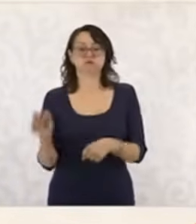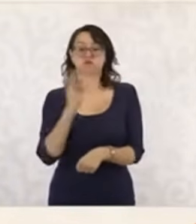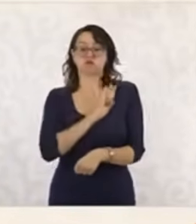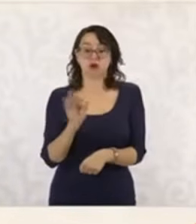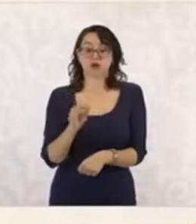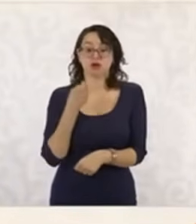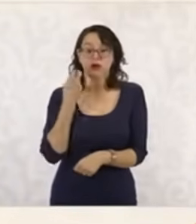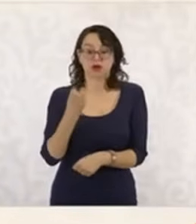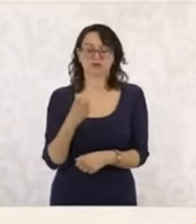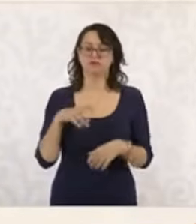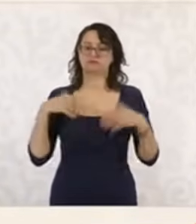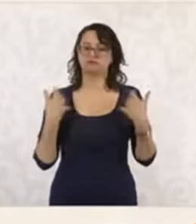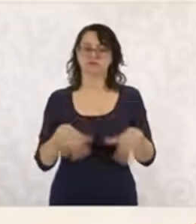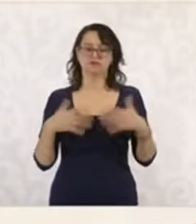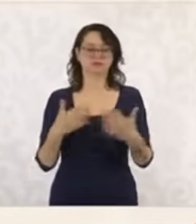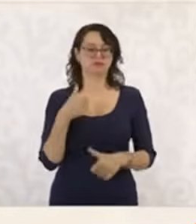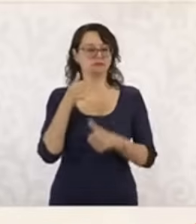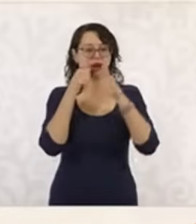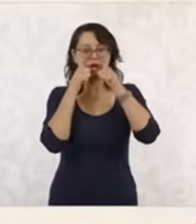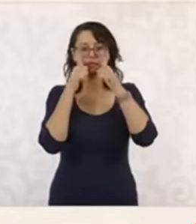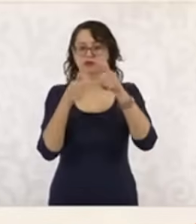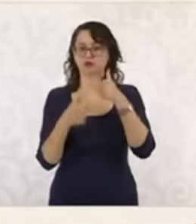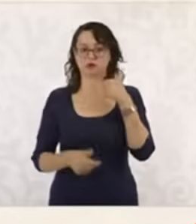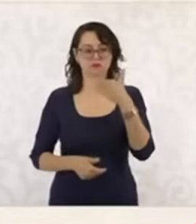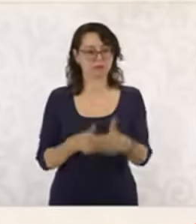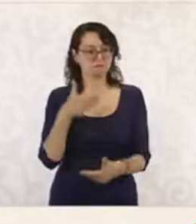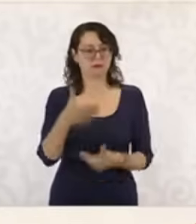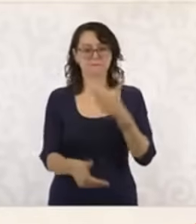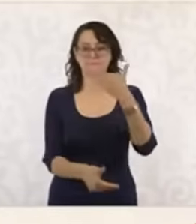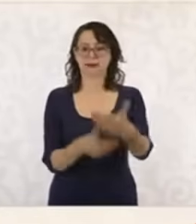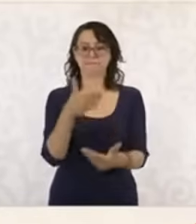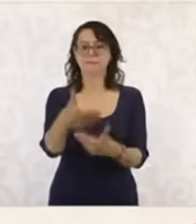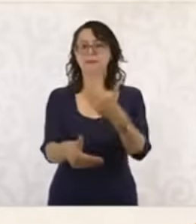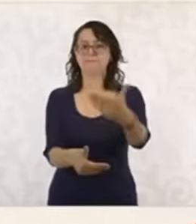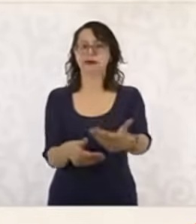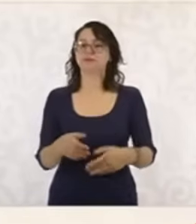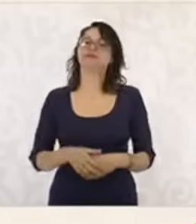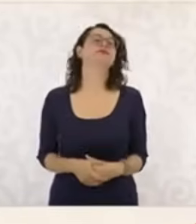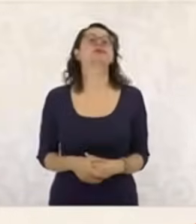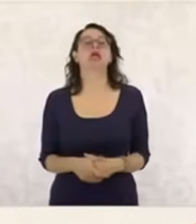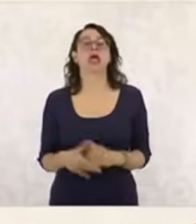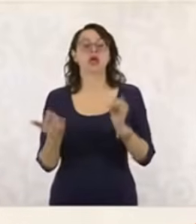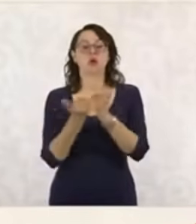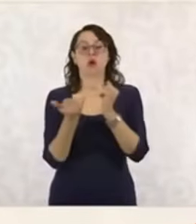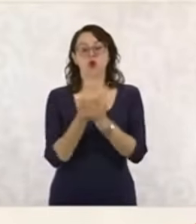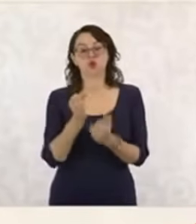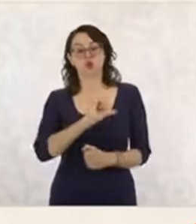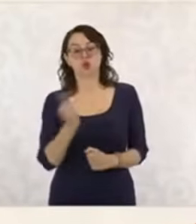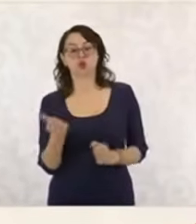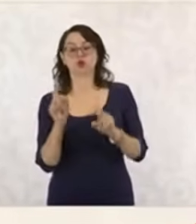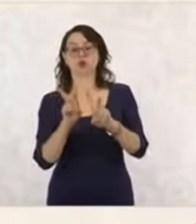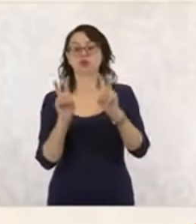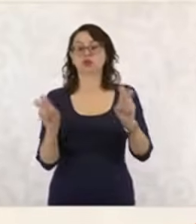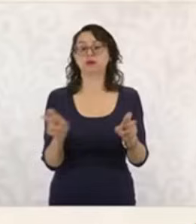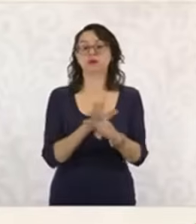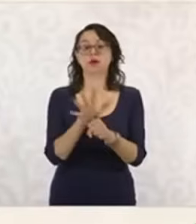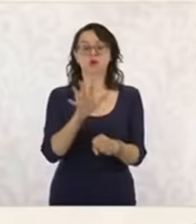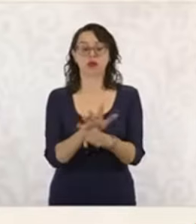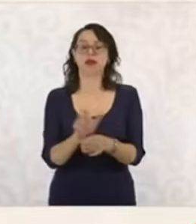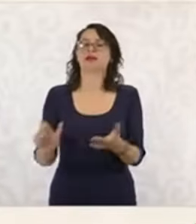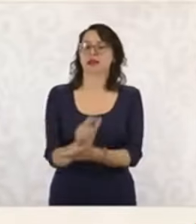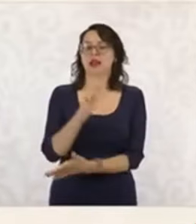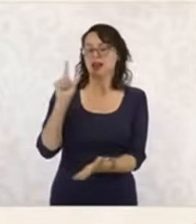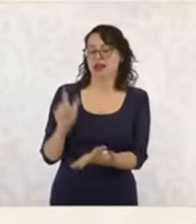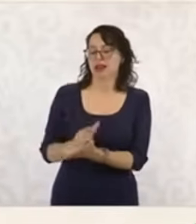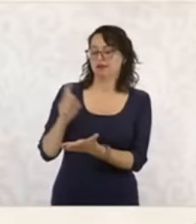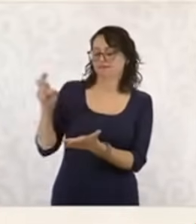importante en la atención de trámites. Está el tema que ya comentó el señor director, que tiene que ver con las propuestas de reformas